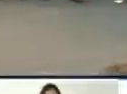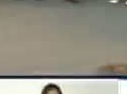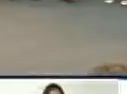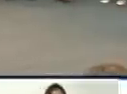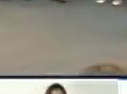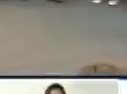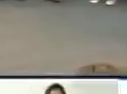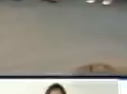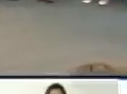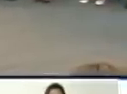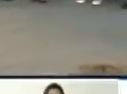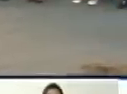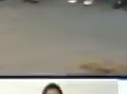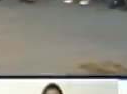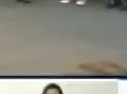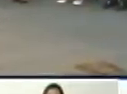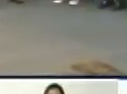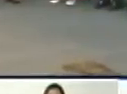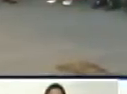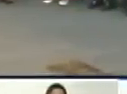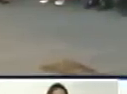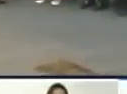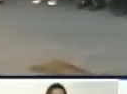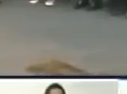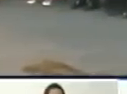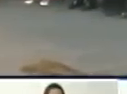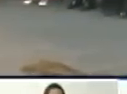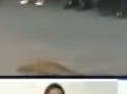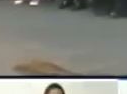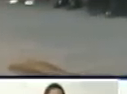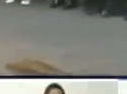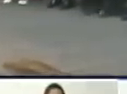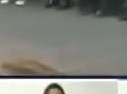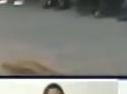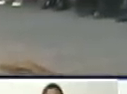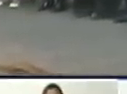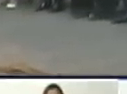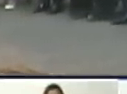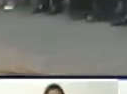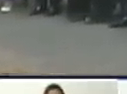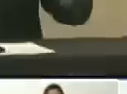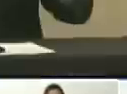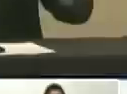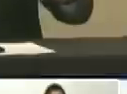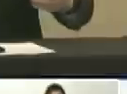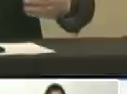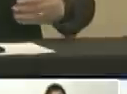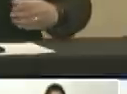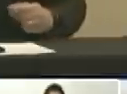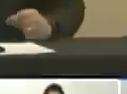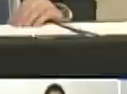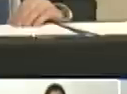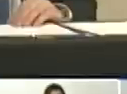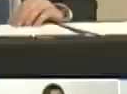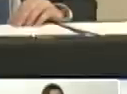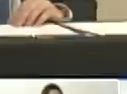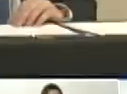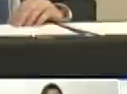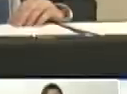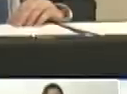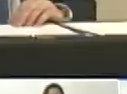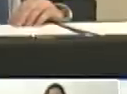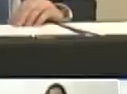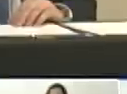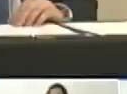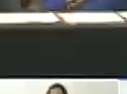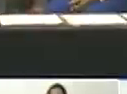educación, salud, agua, electricidad y en mitigación de las lluvias. Estoy seguro. Hago votos por el